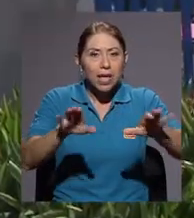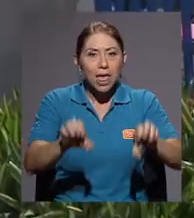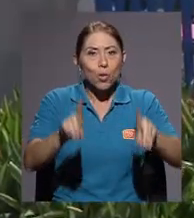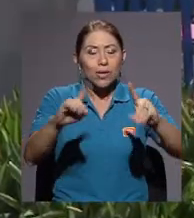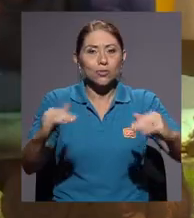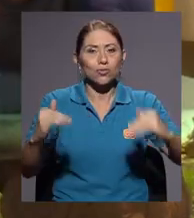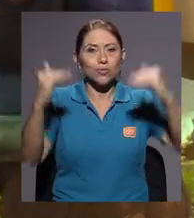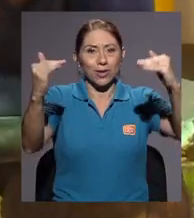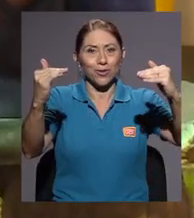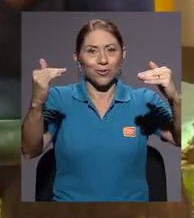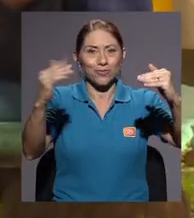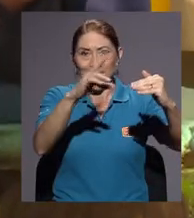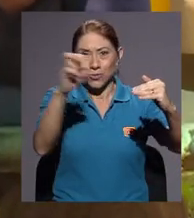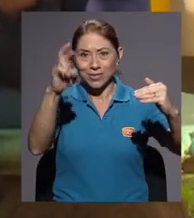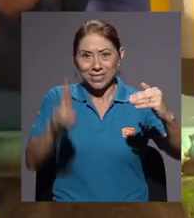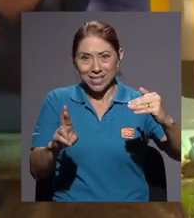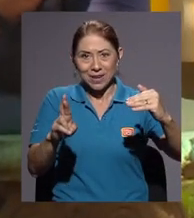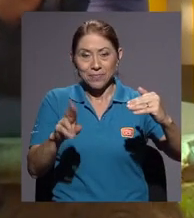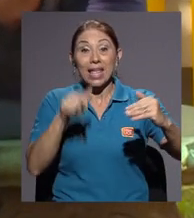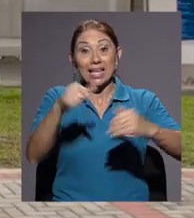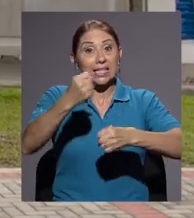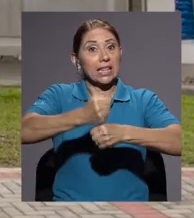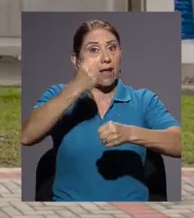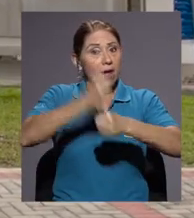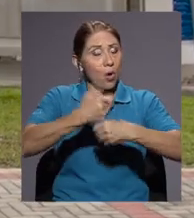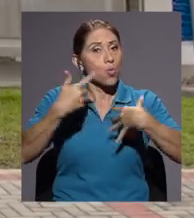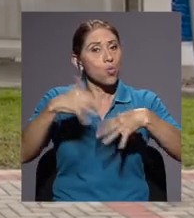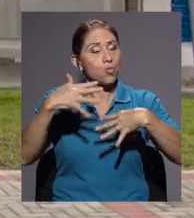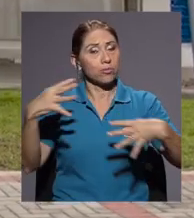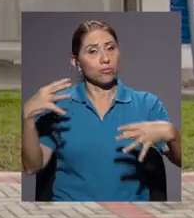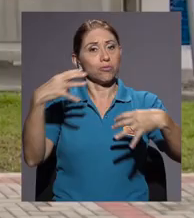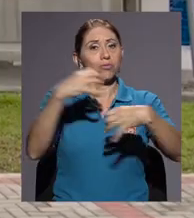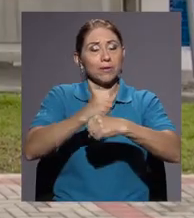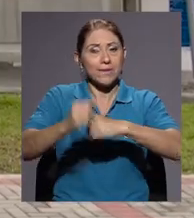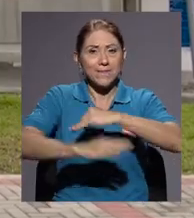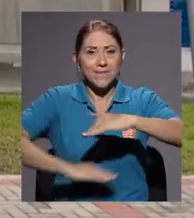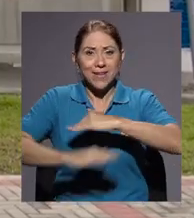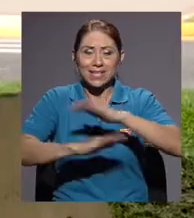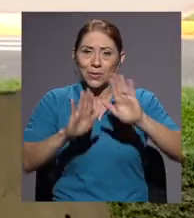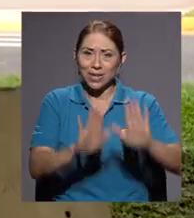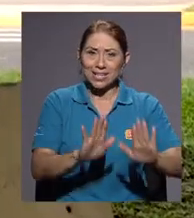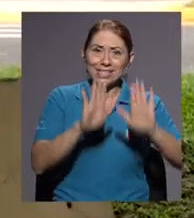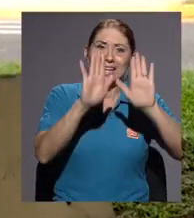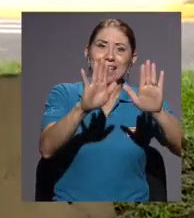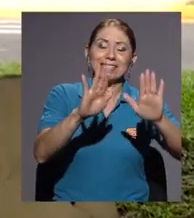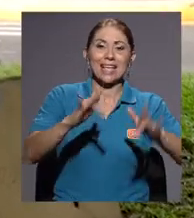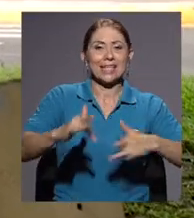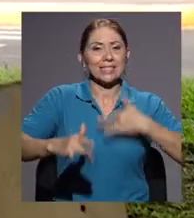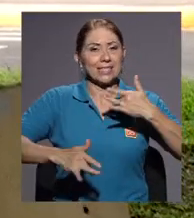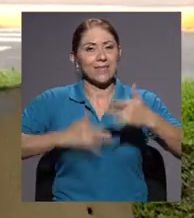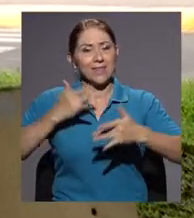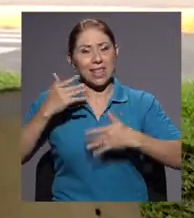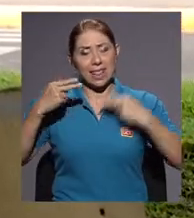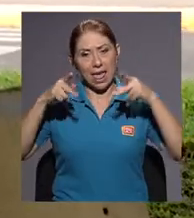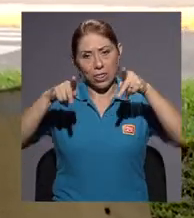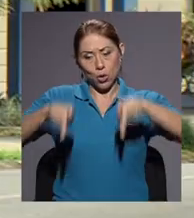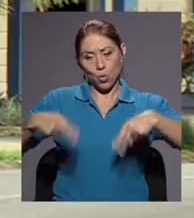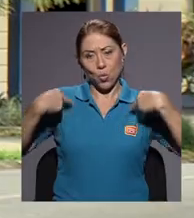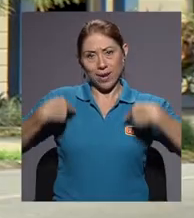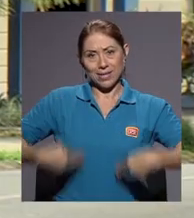nacional y ha sido un trabajo sistemático basado en la excelencia, la sensibilidad humanística y el desarrollo